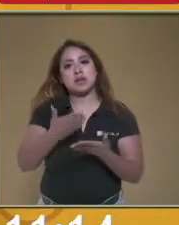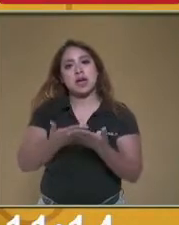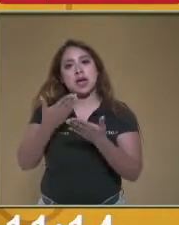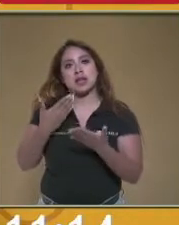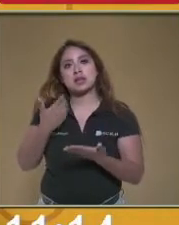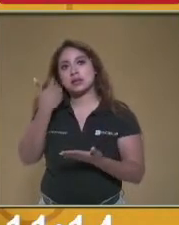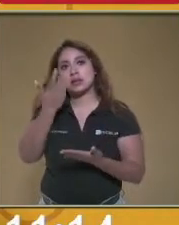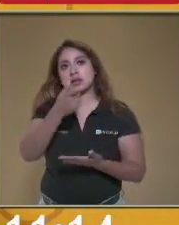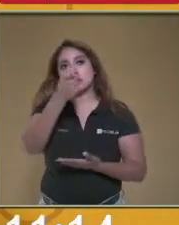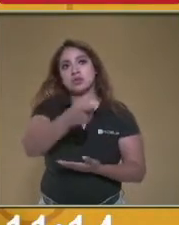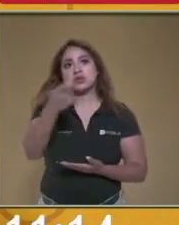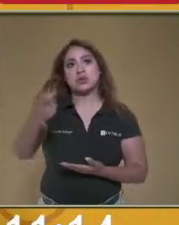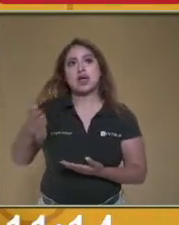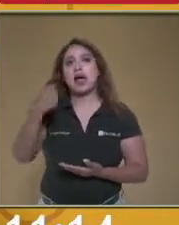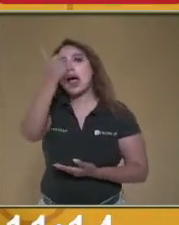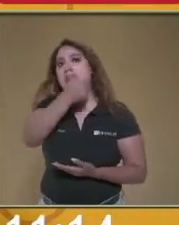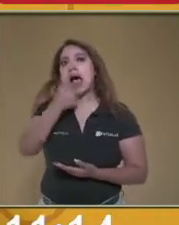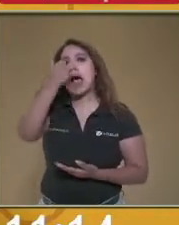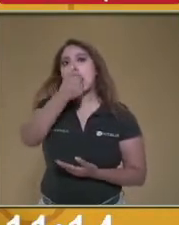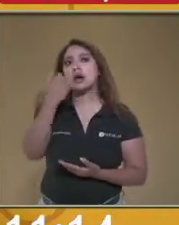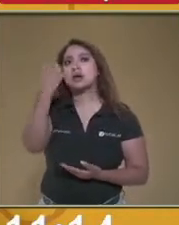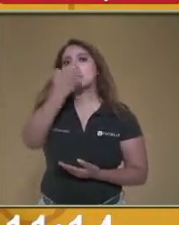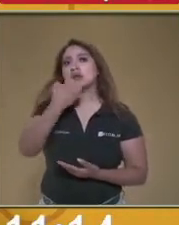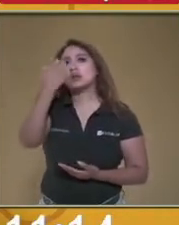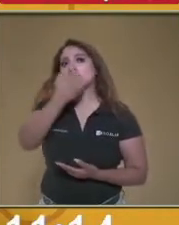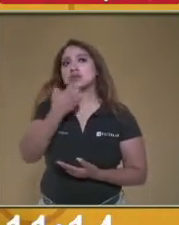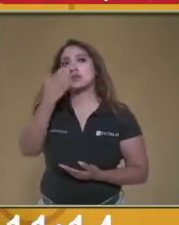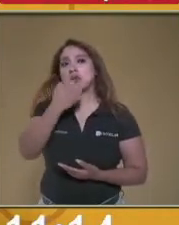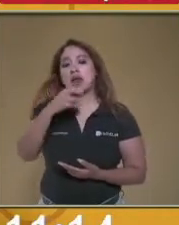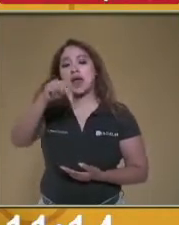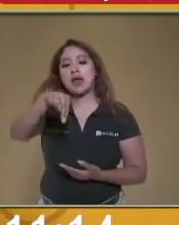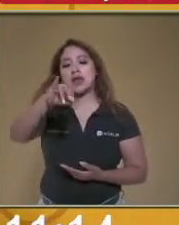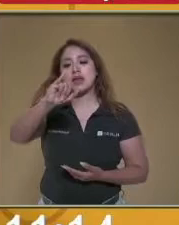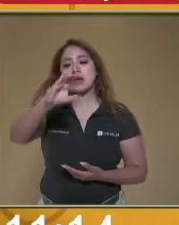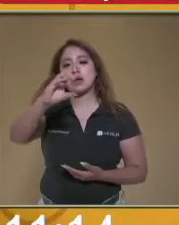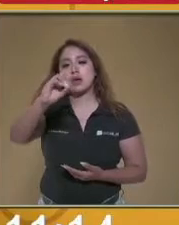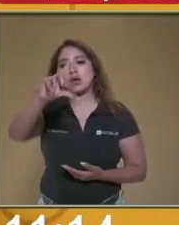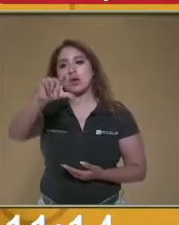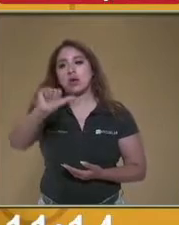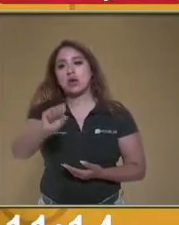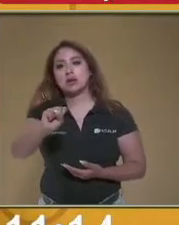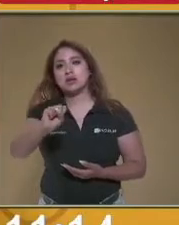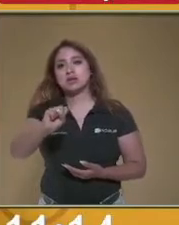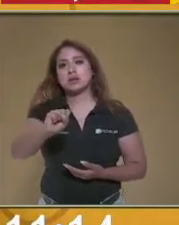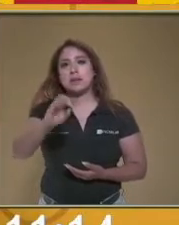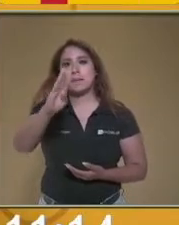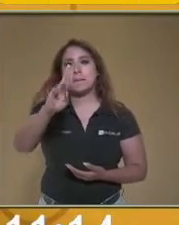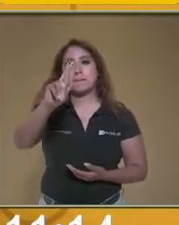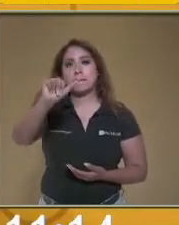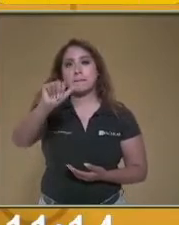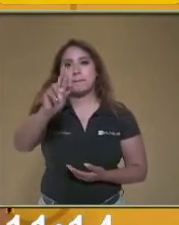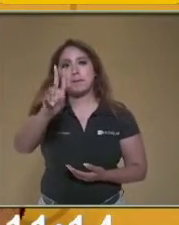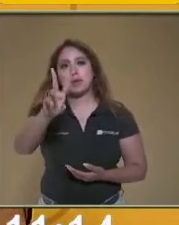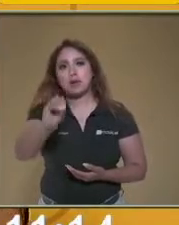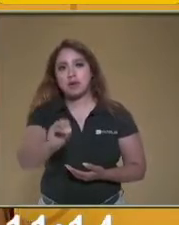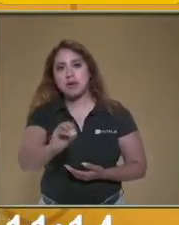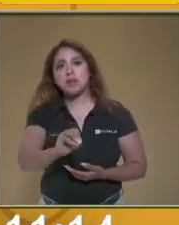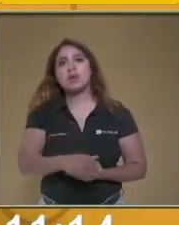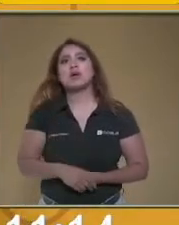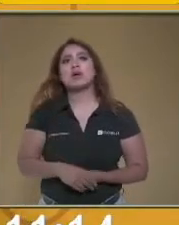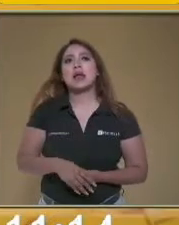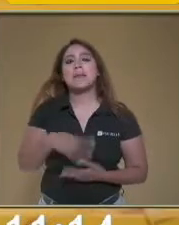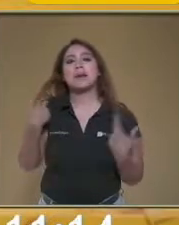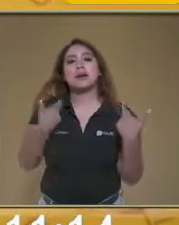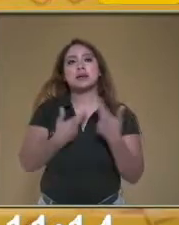mandar un saludo a los alumnos de la Escuela General Nicolás Bravo en Guadalupe. Su maestra les manda muchos saludos. Y a la